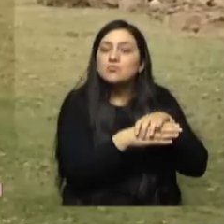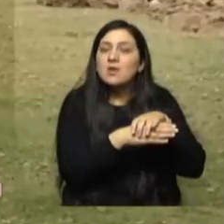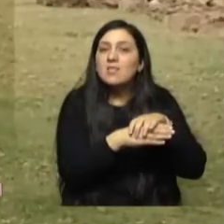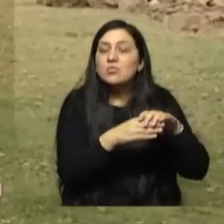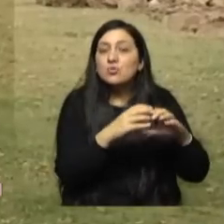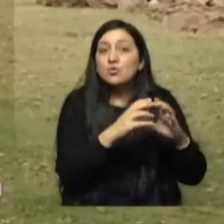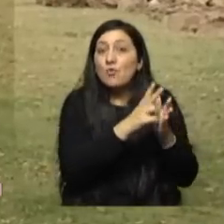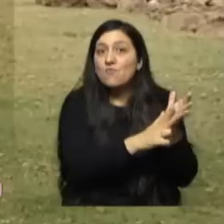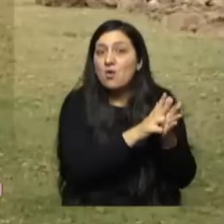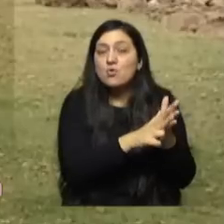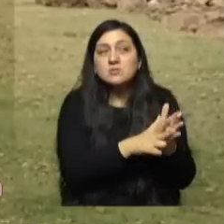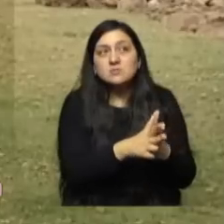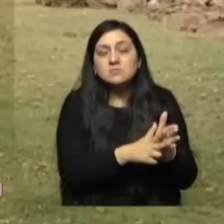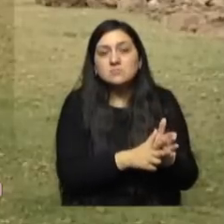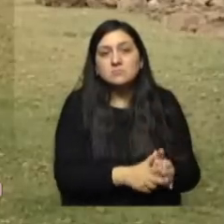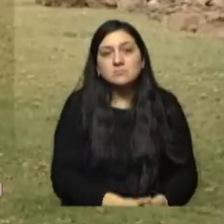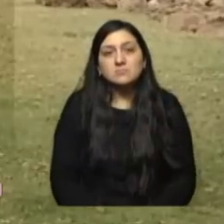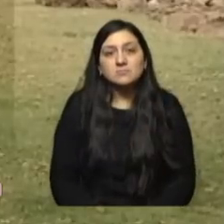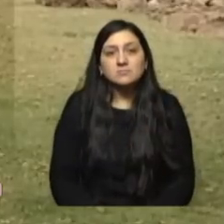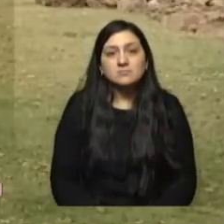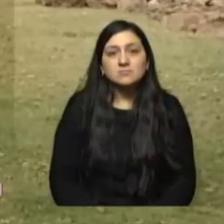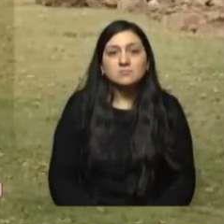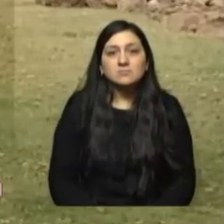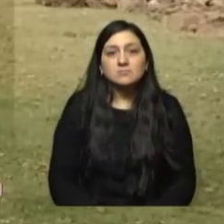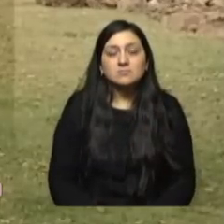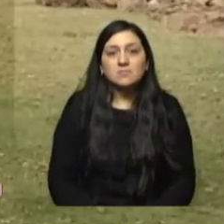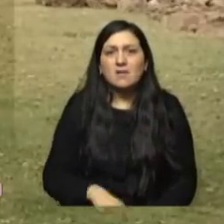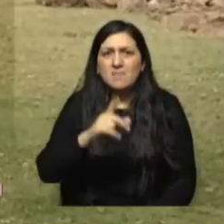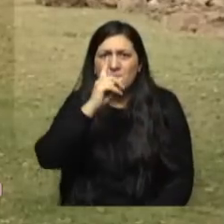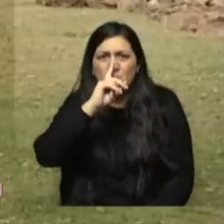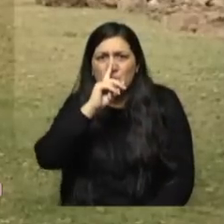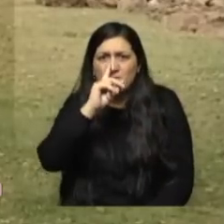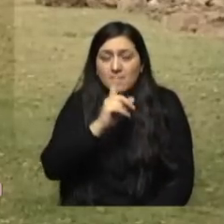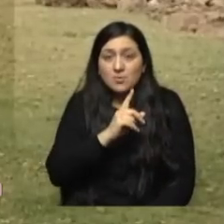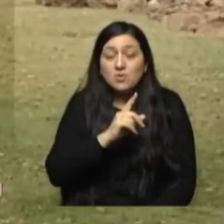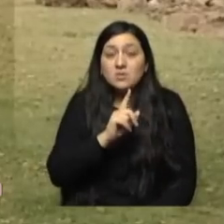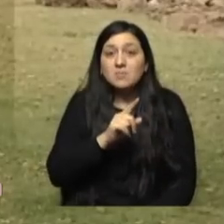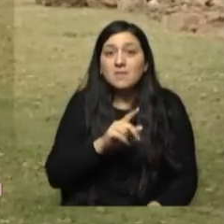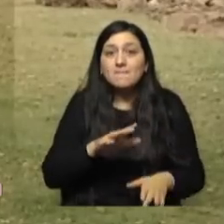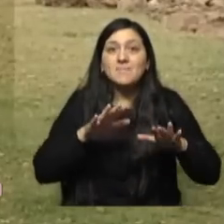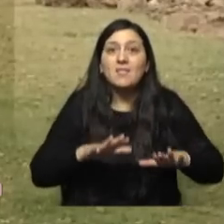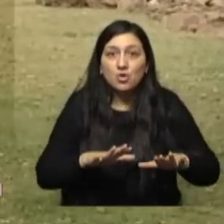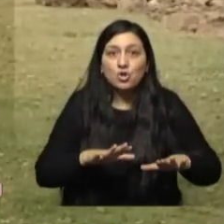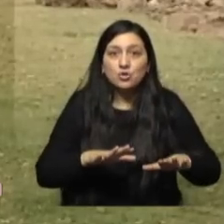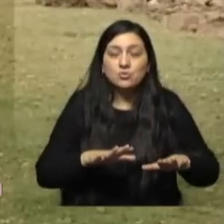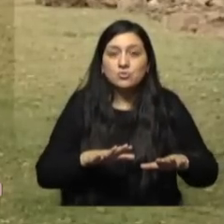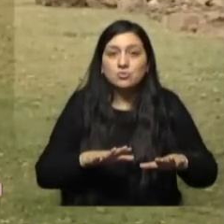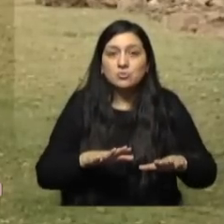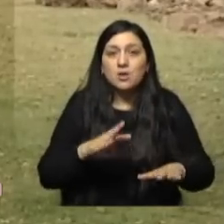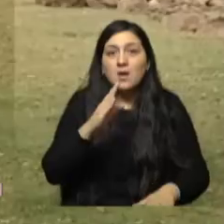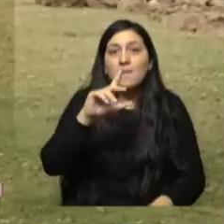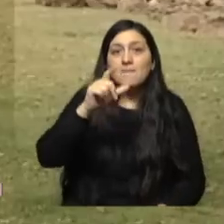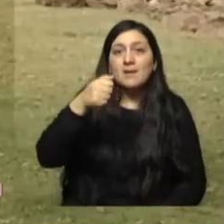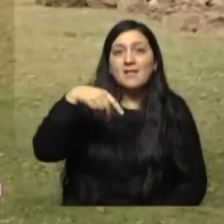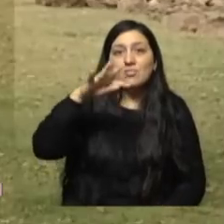prácticamente a mucha velocidad y plantón. nuevamente al plantón. Era lo primero que hacían,